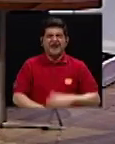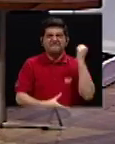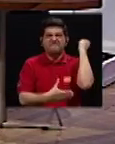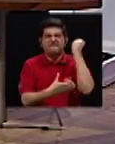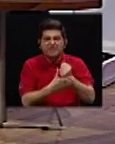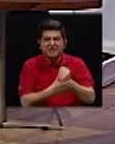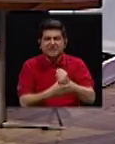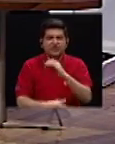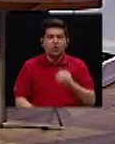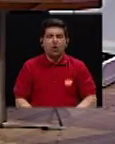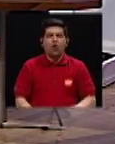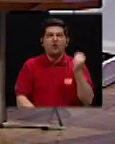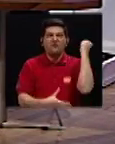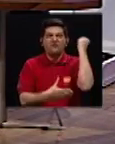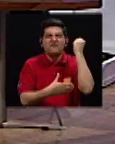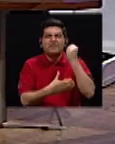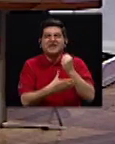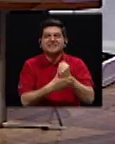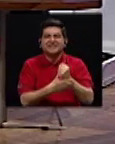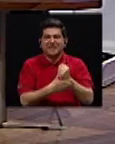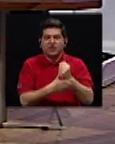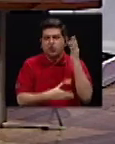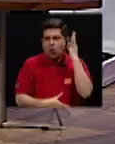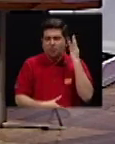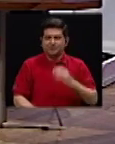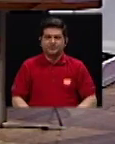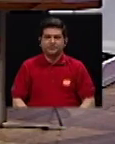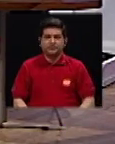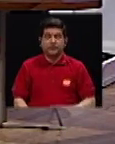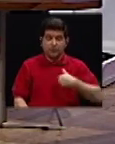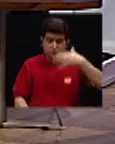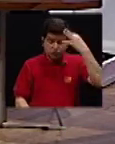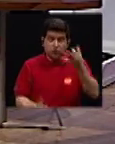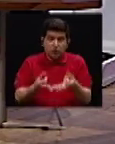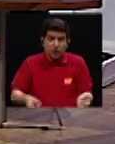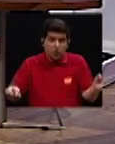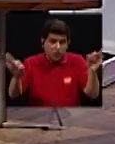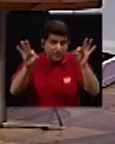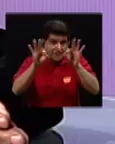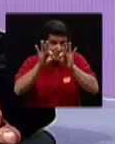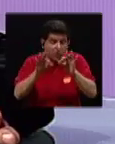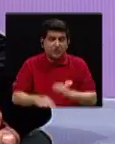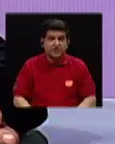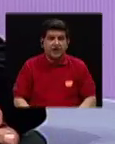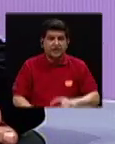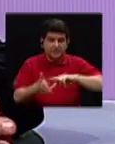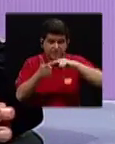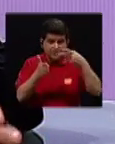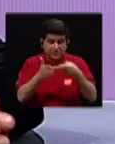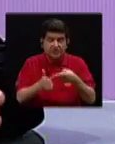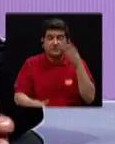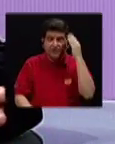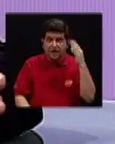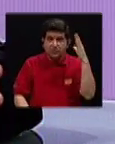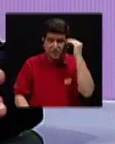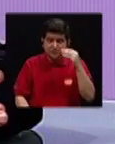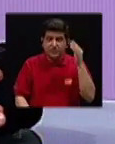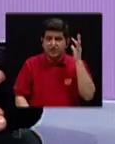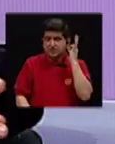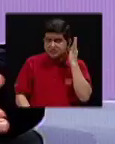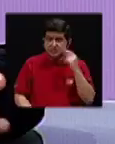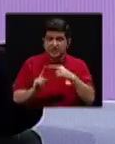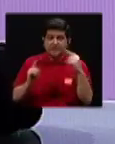feminicidio Julia me parece que es muy importante significar la experiencia de las mujeres desde los